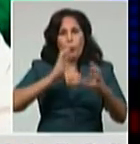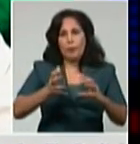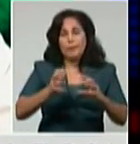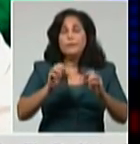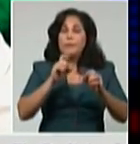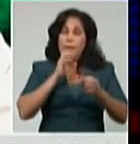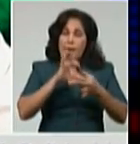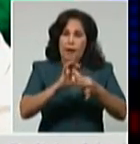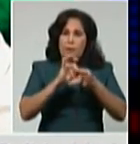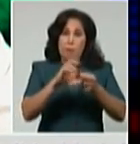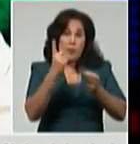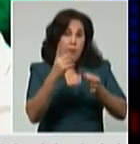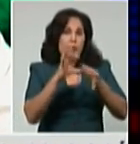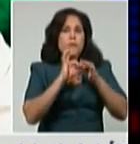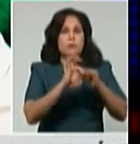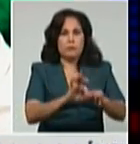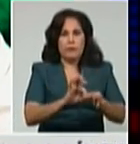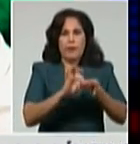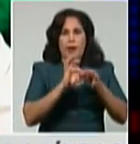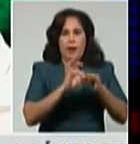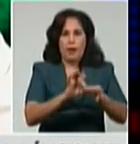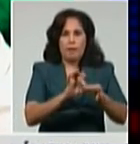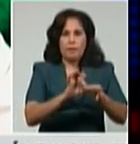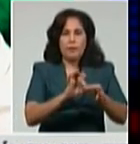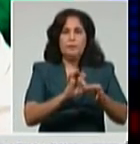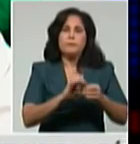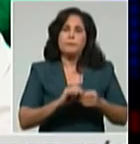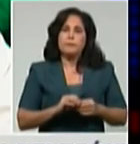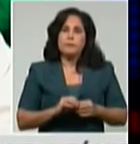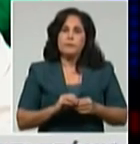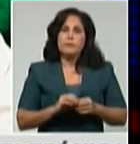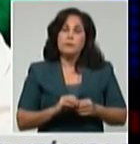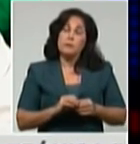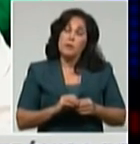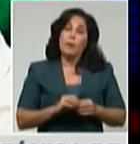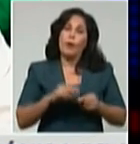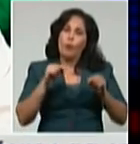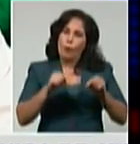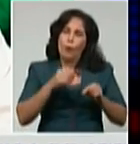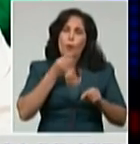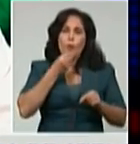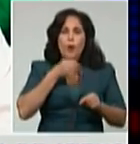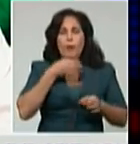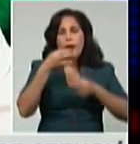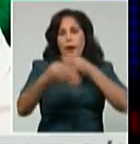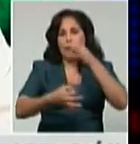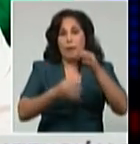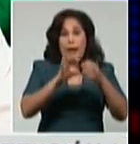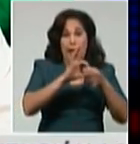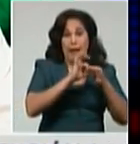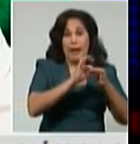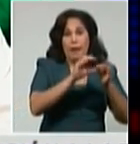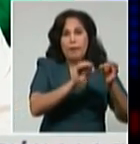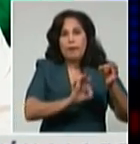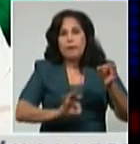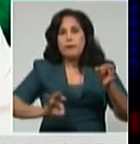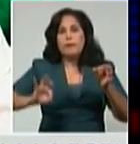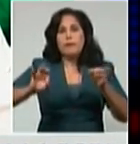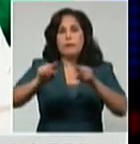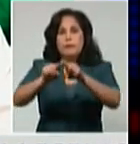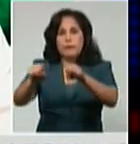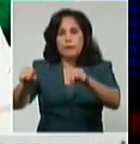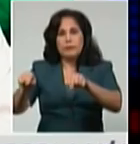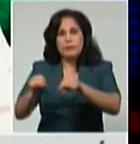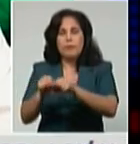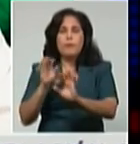grave y con satisfacción hoy podemos decir que ya pasó del reporte de grave